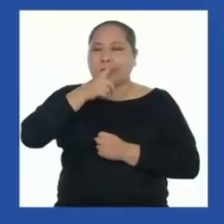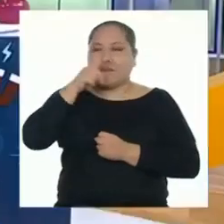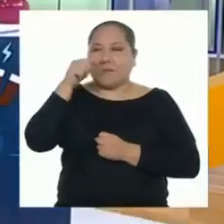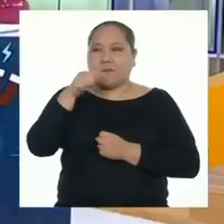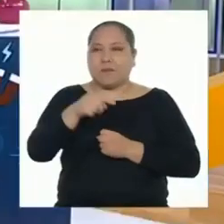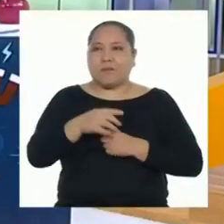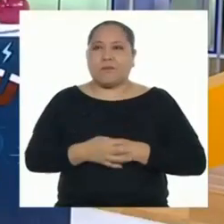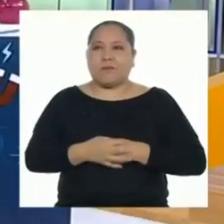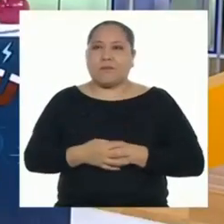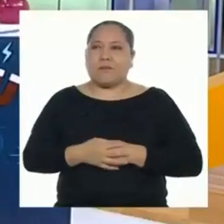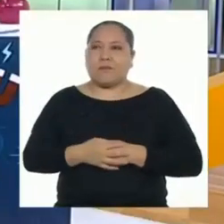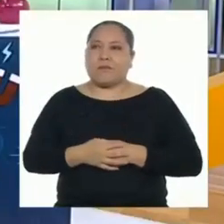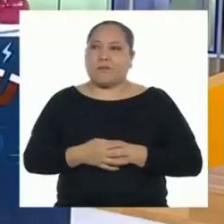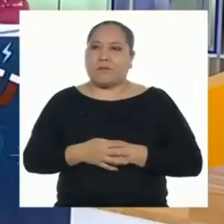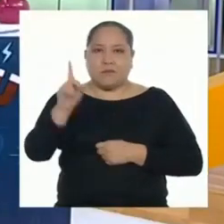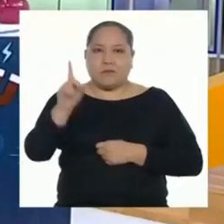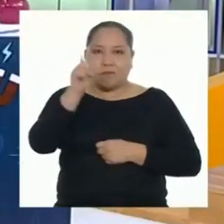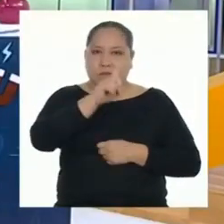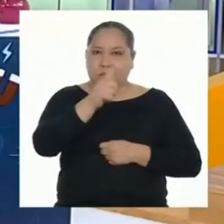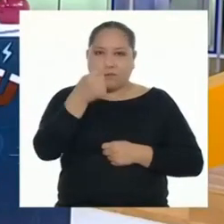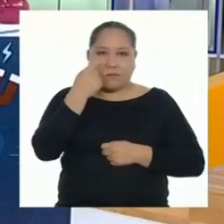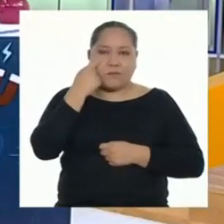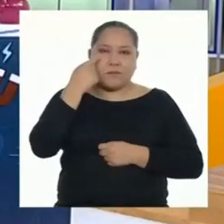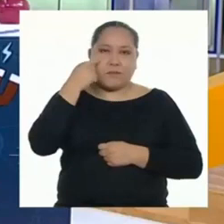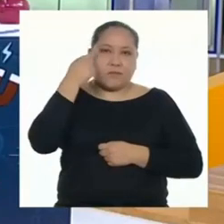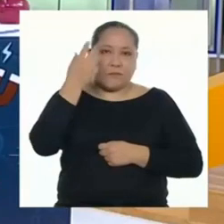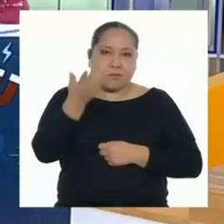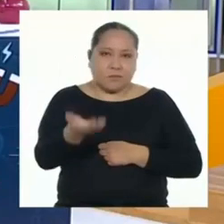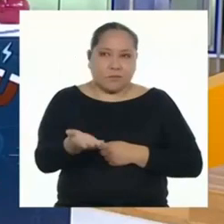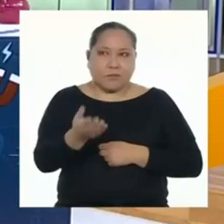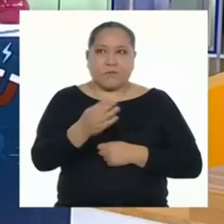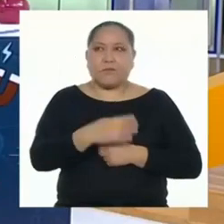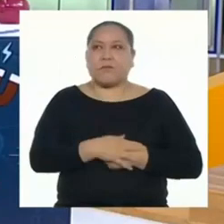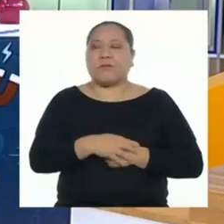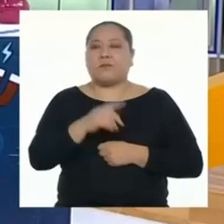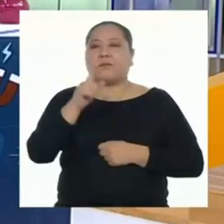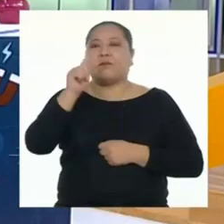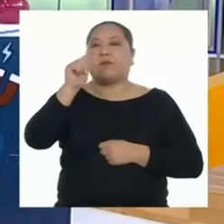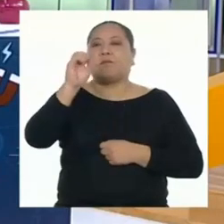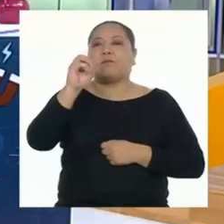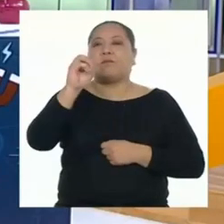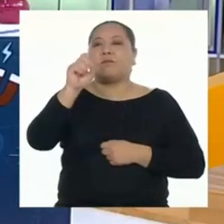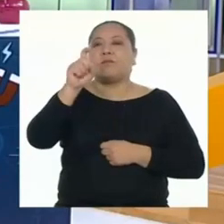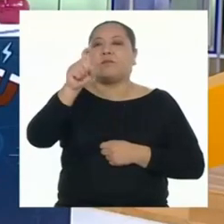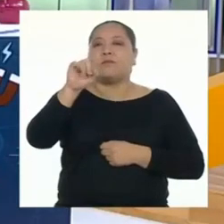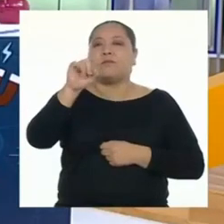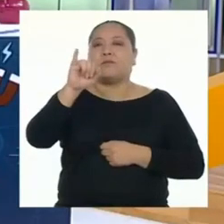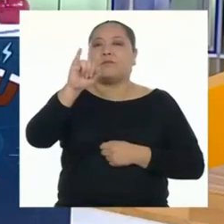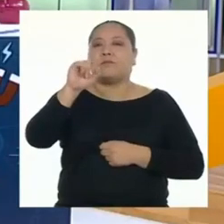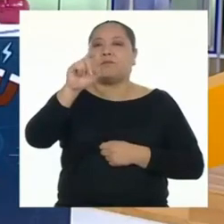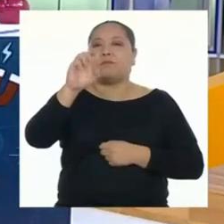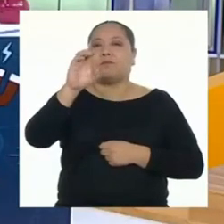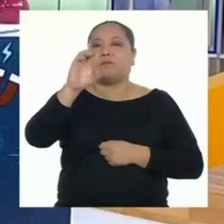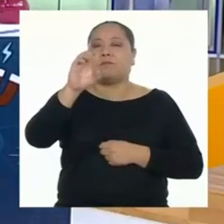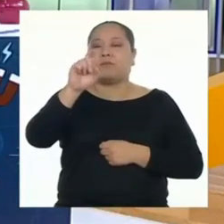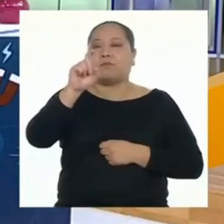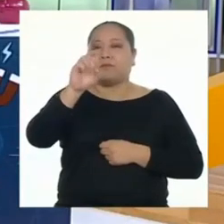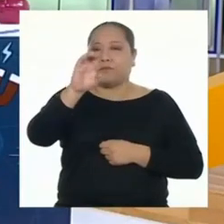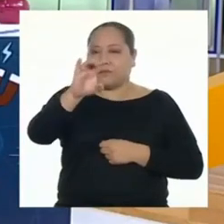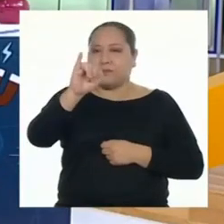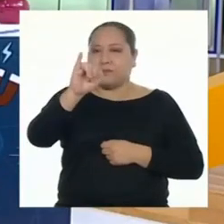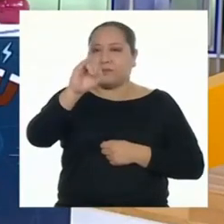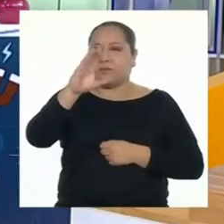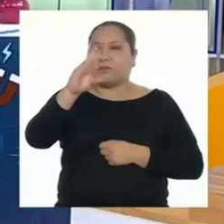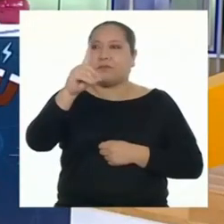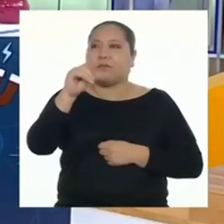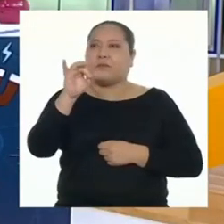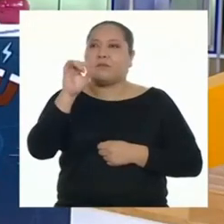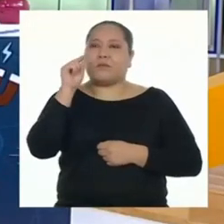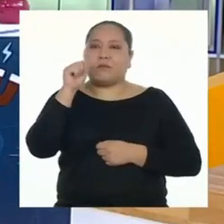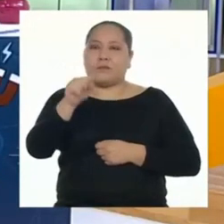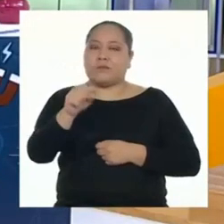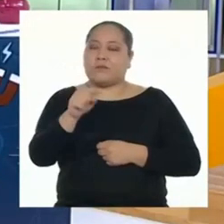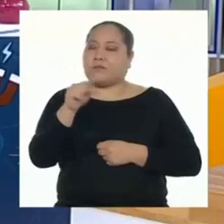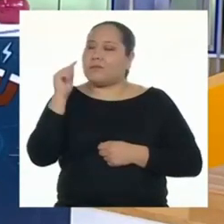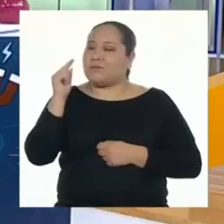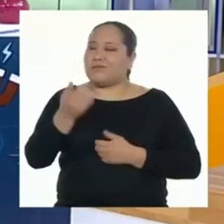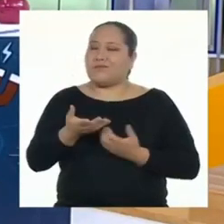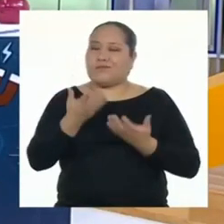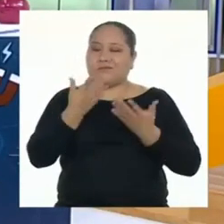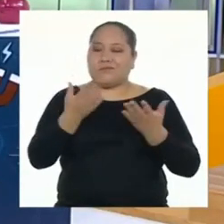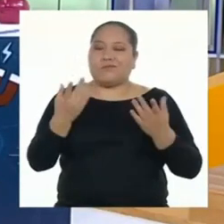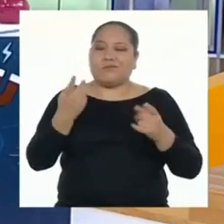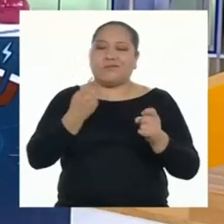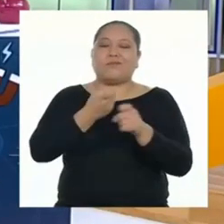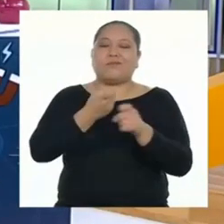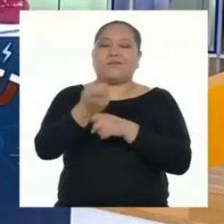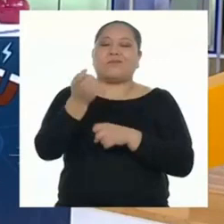agua. Para los que no saben, por si acaso, la toxicidad es la capacidad que tiene una sustancia de causar efectos